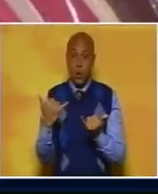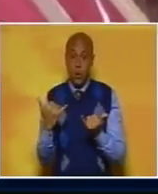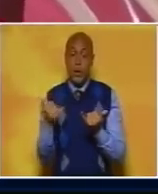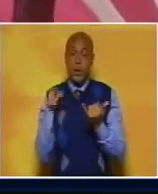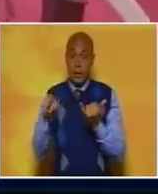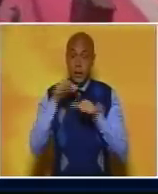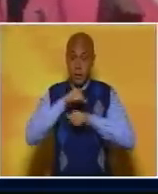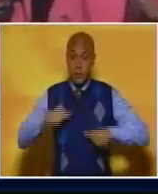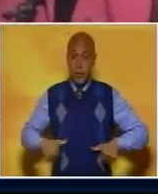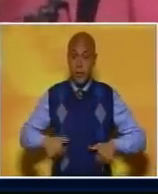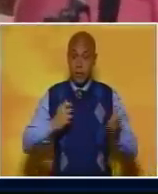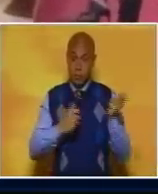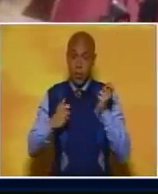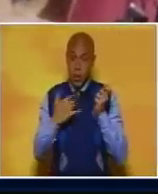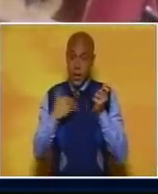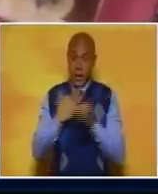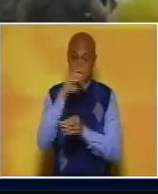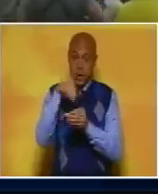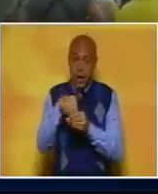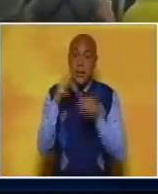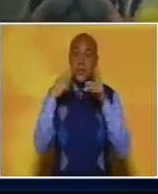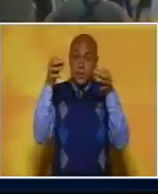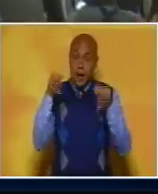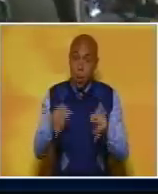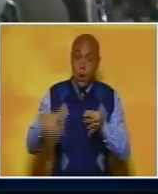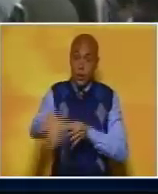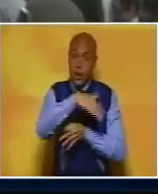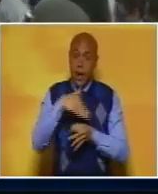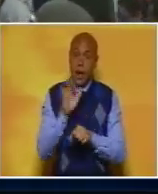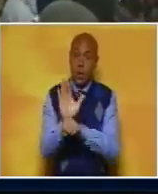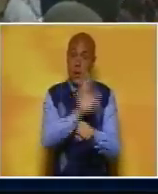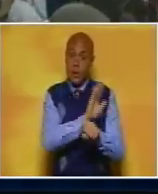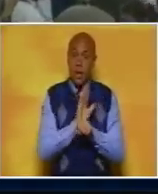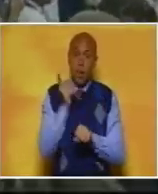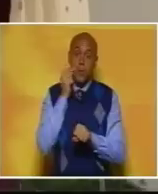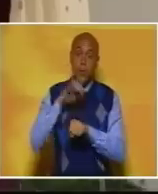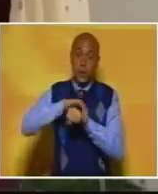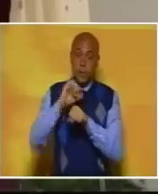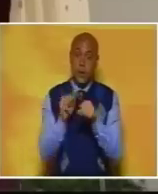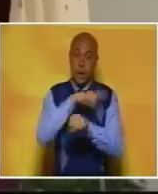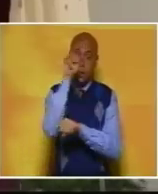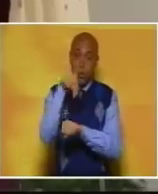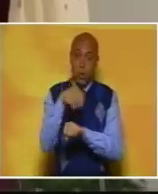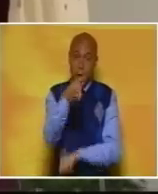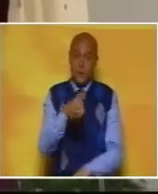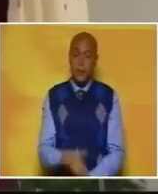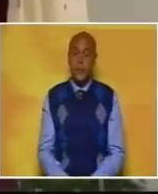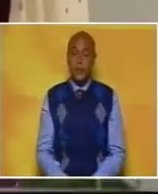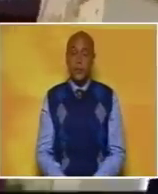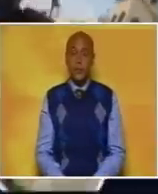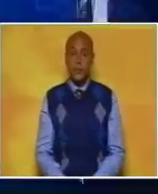de la Fuerza Armada será para las tareas de seguridad para apoyar a los agentes de la Policía Nacional Civil.